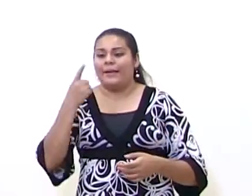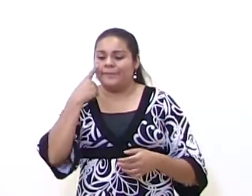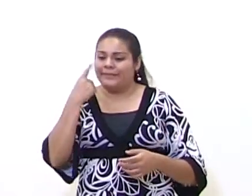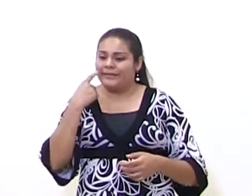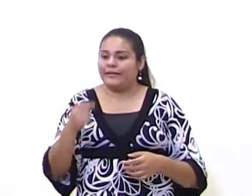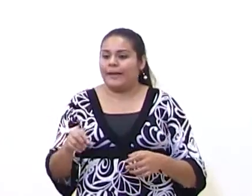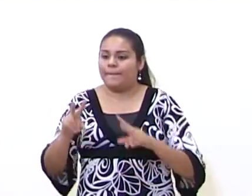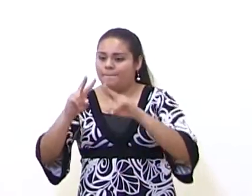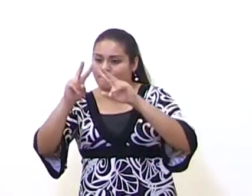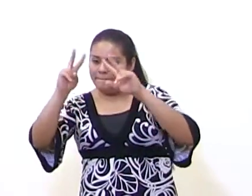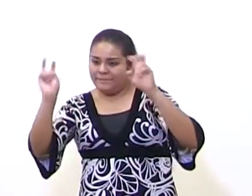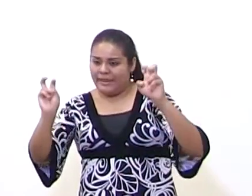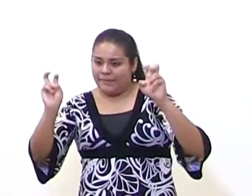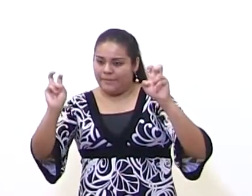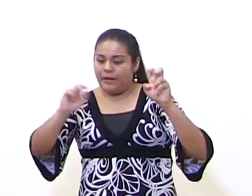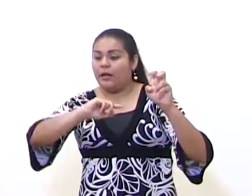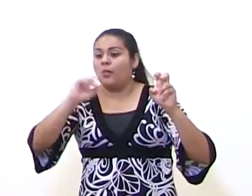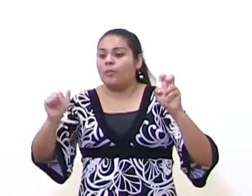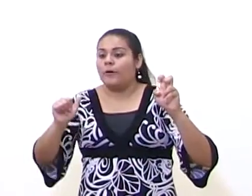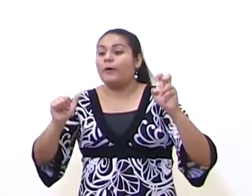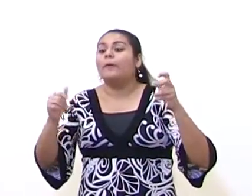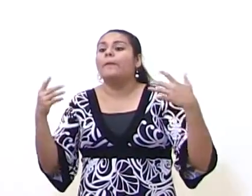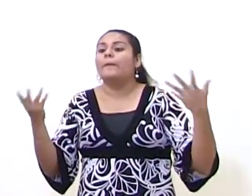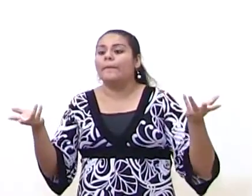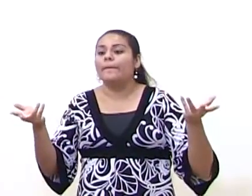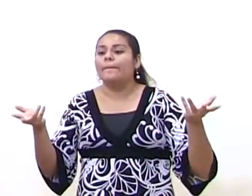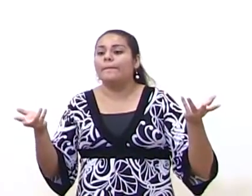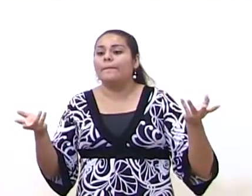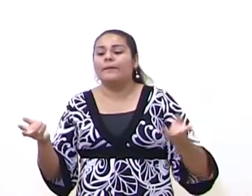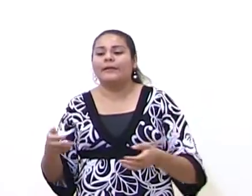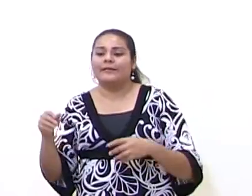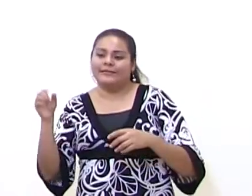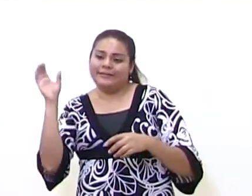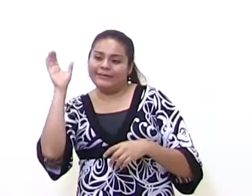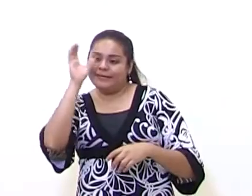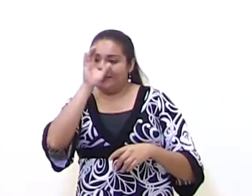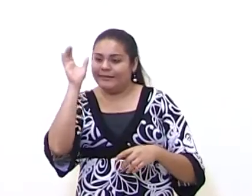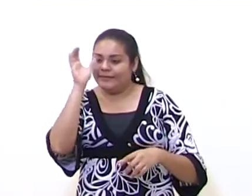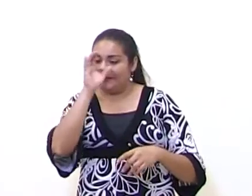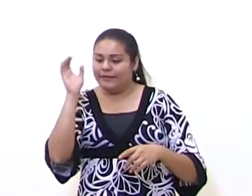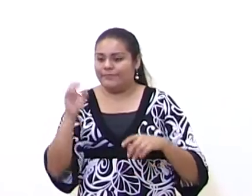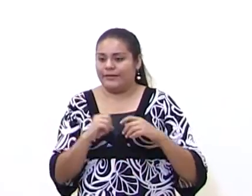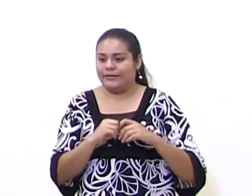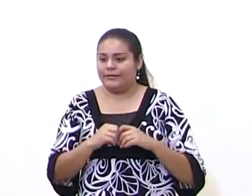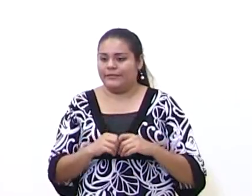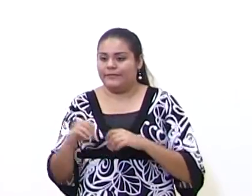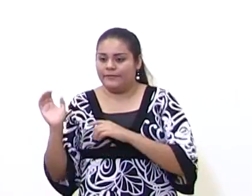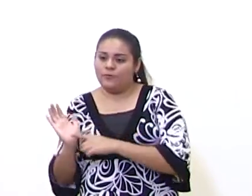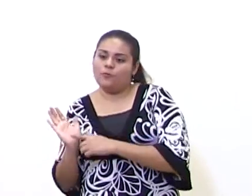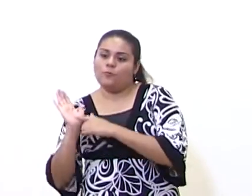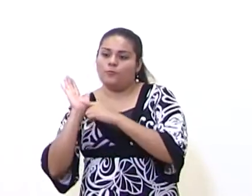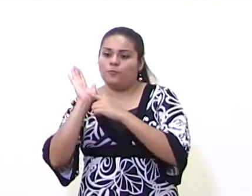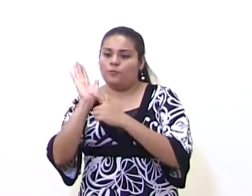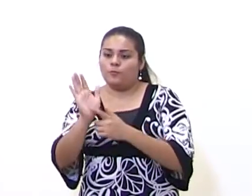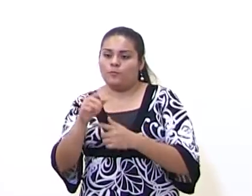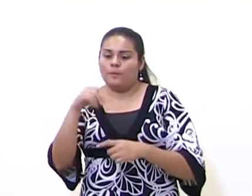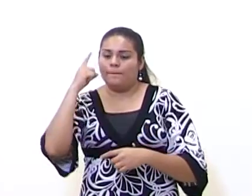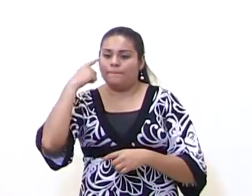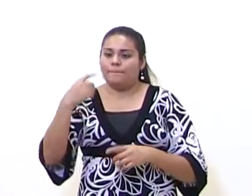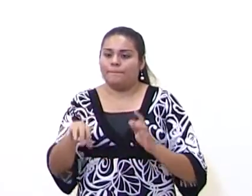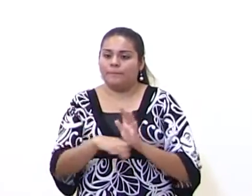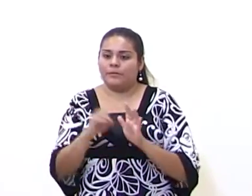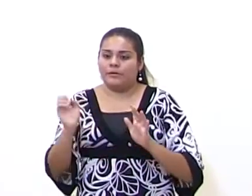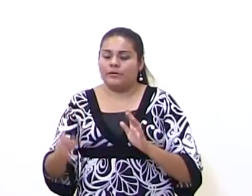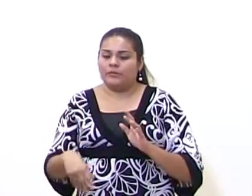que iría acompañando al producto que se busca promover, hacer el marketing o bien